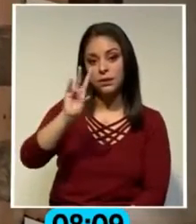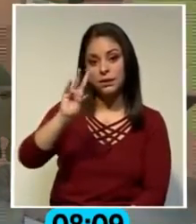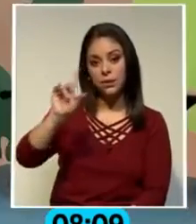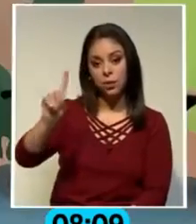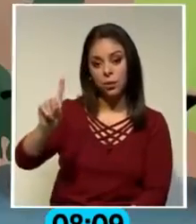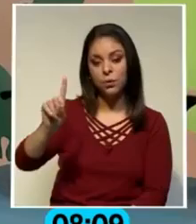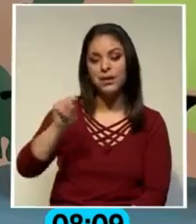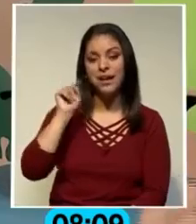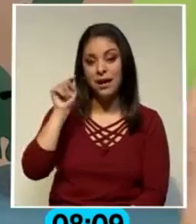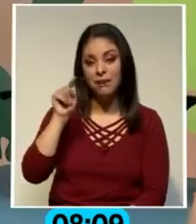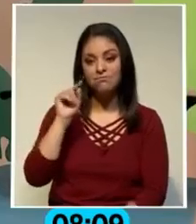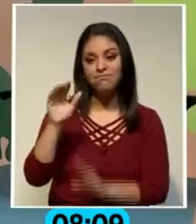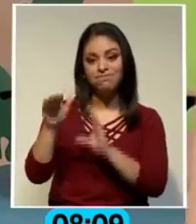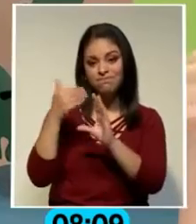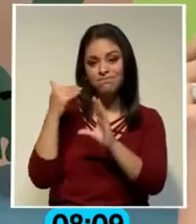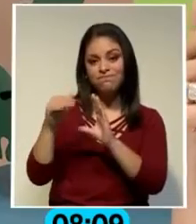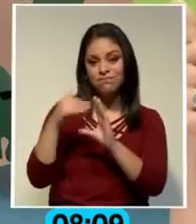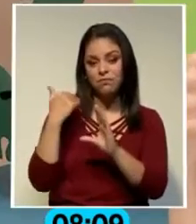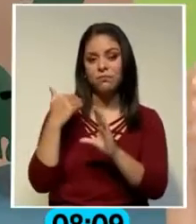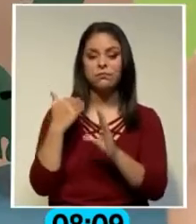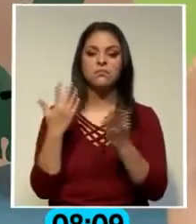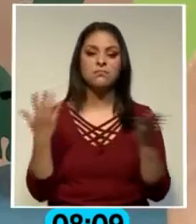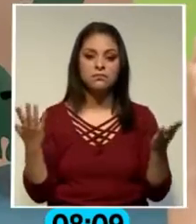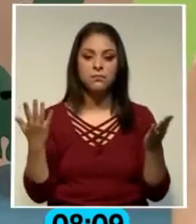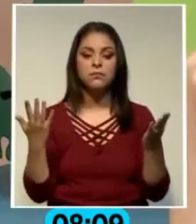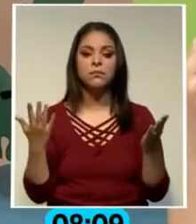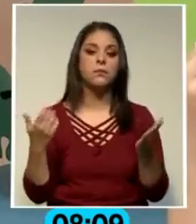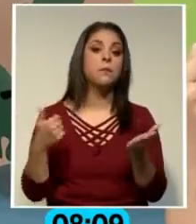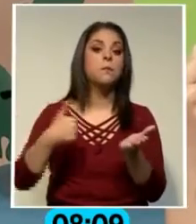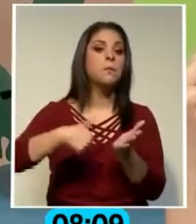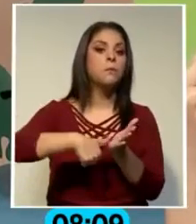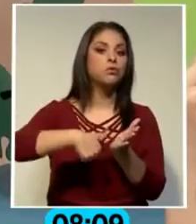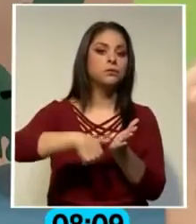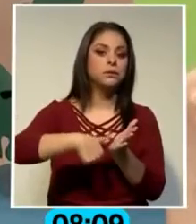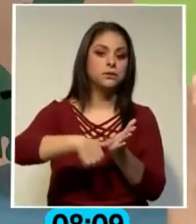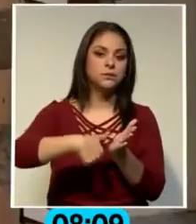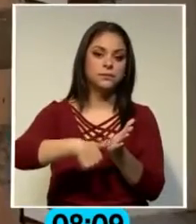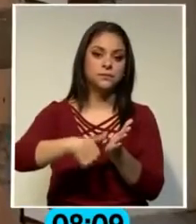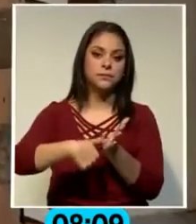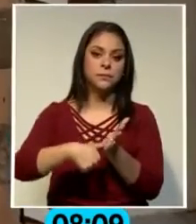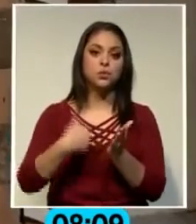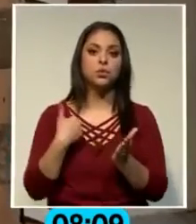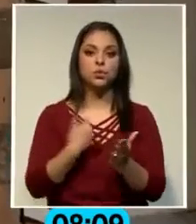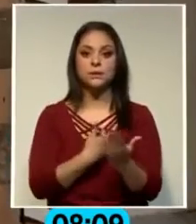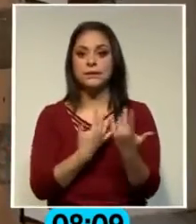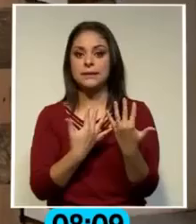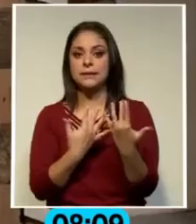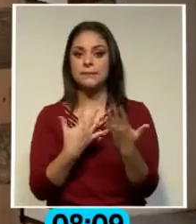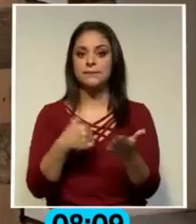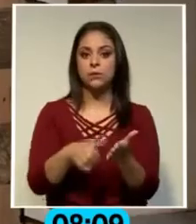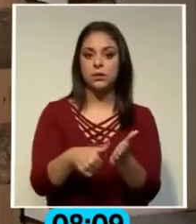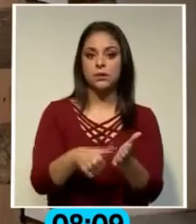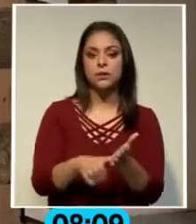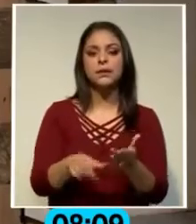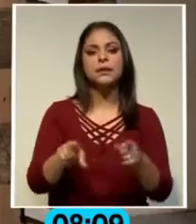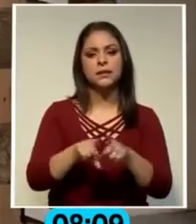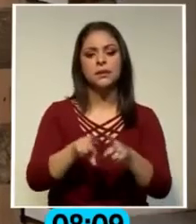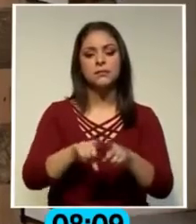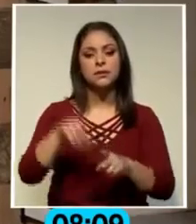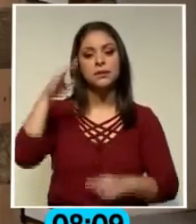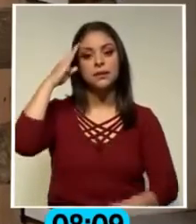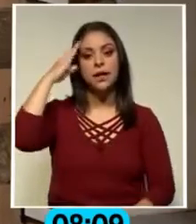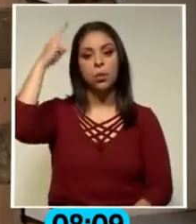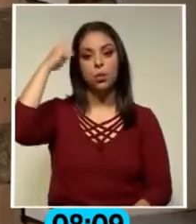83-9898-0071 y ahí nos envían no solo la votación, niña Gwen, ¿verdad? Que estamos esperando. Sino que también nos pueden saludar y